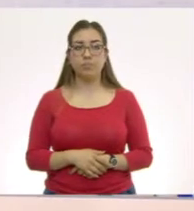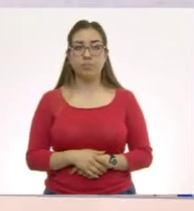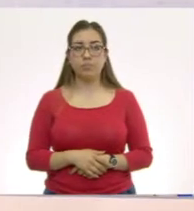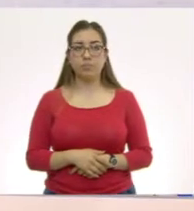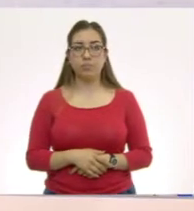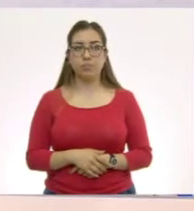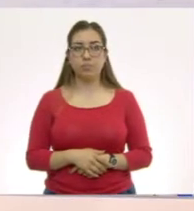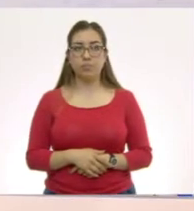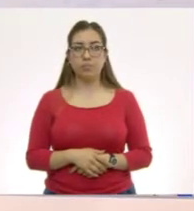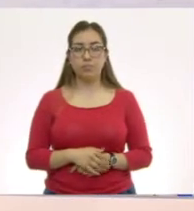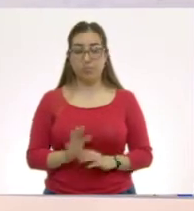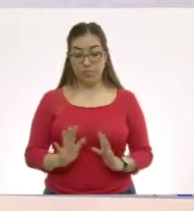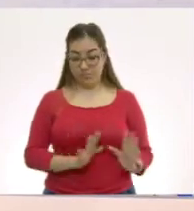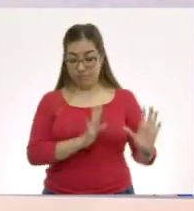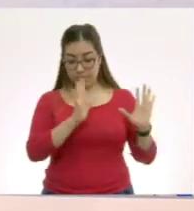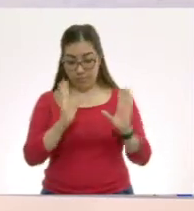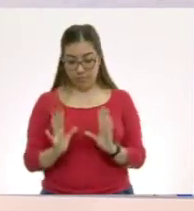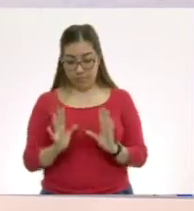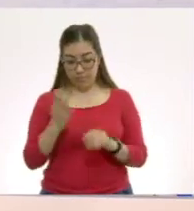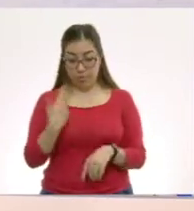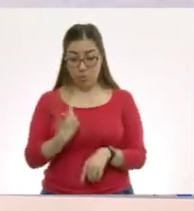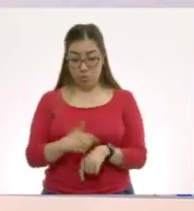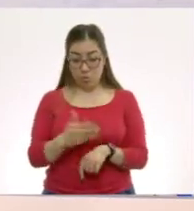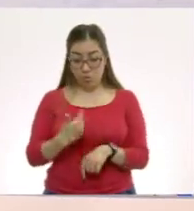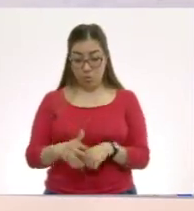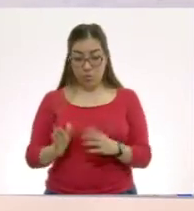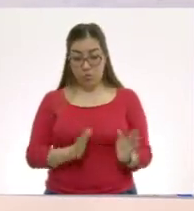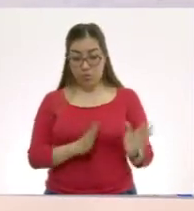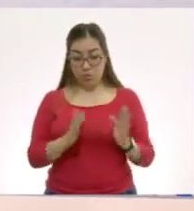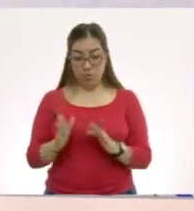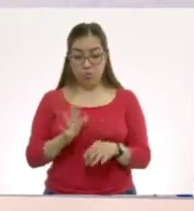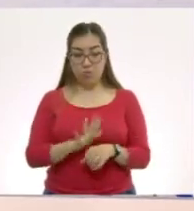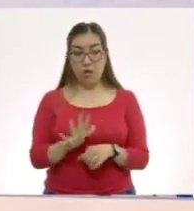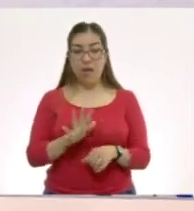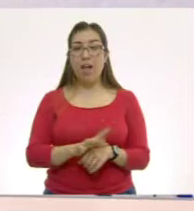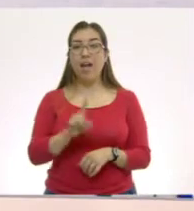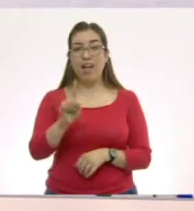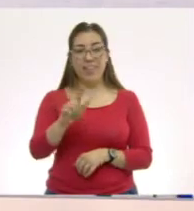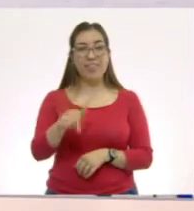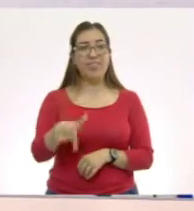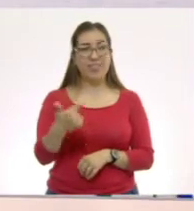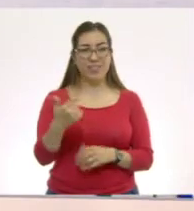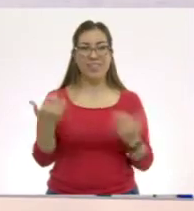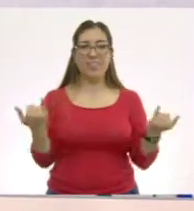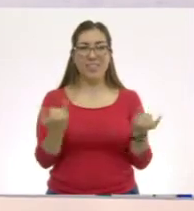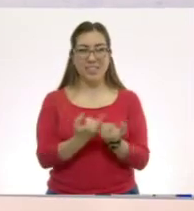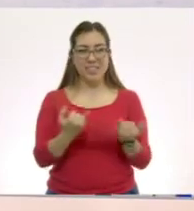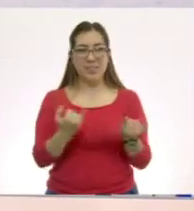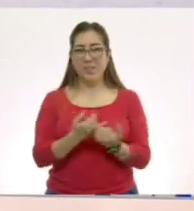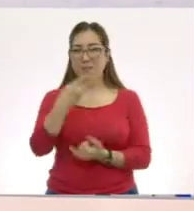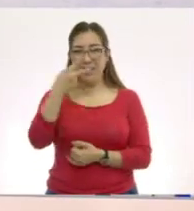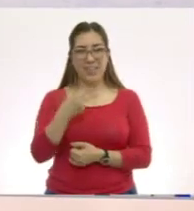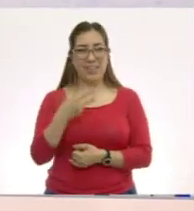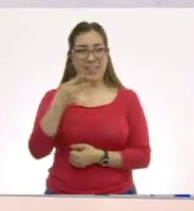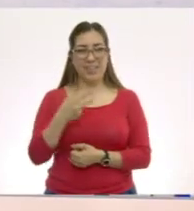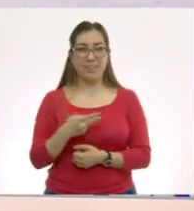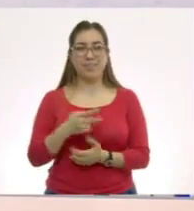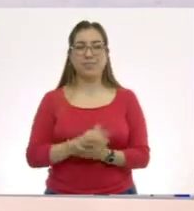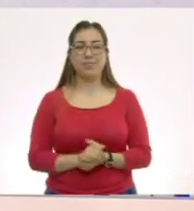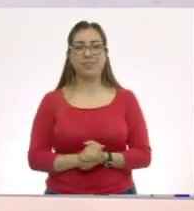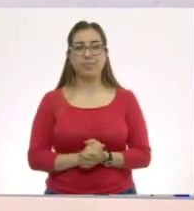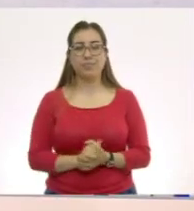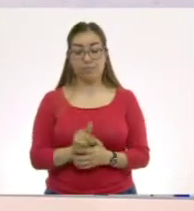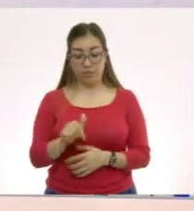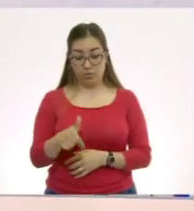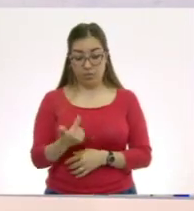8. Y ahora luego el siguiente. Ay, fue el 12. ¿Se acuerda que así salió en, los do, en las dos secuencias? El